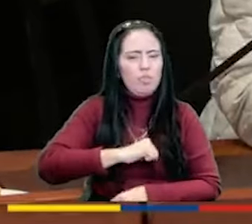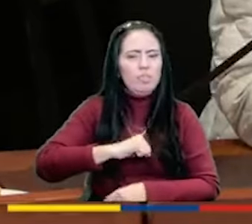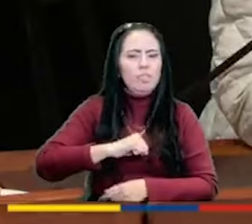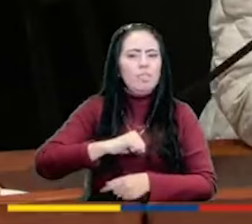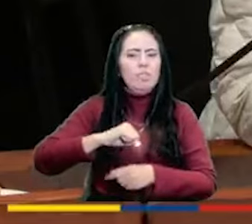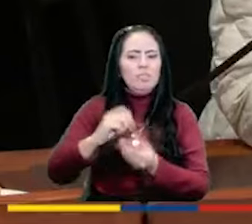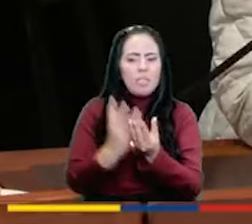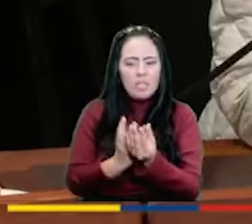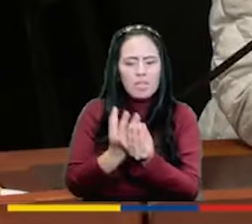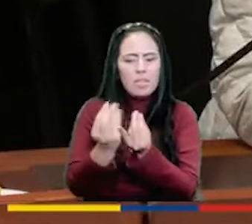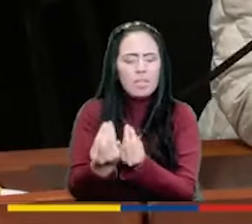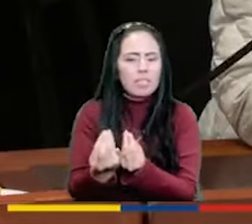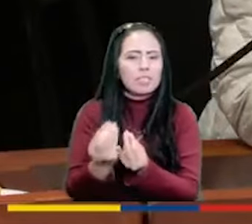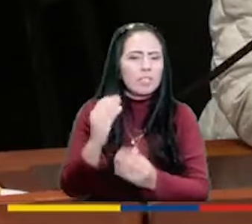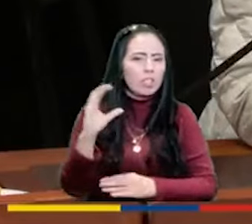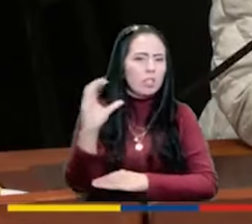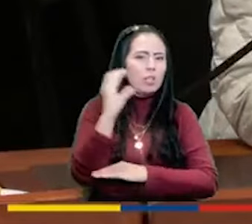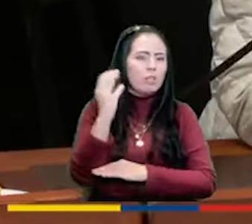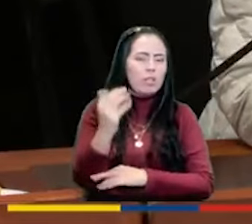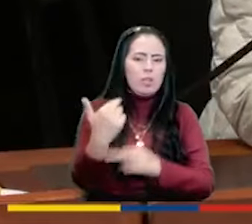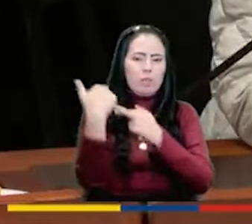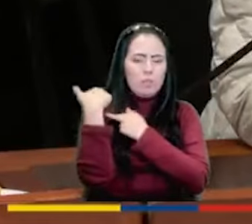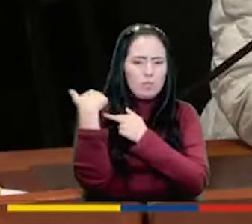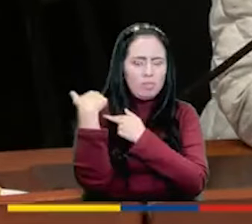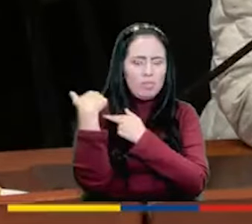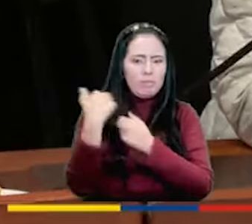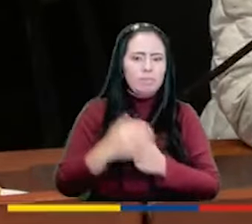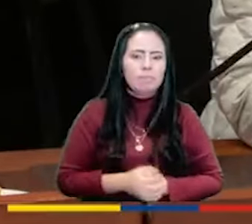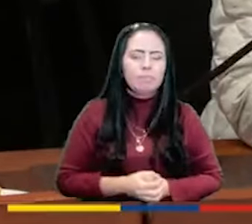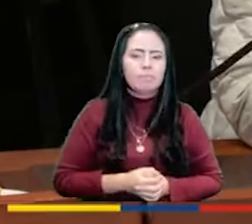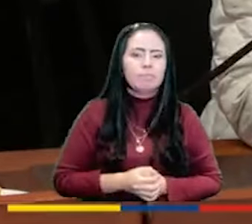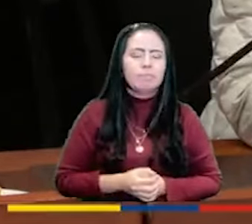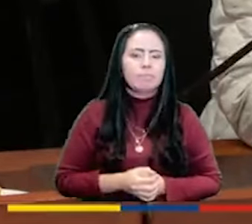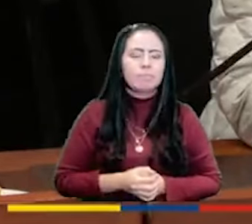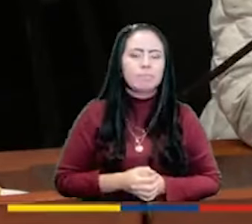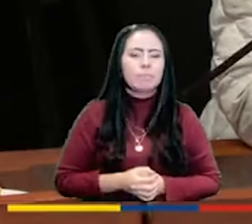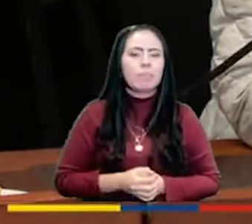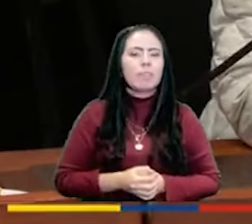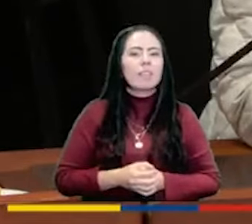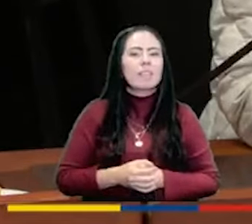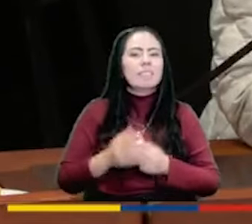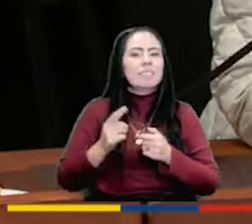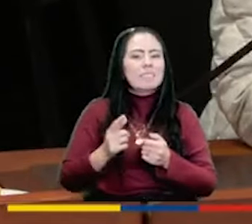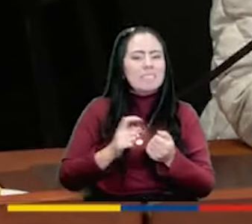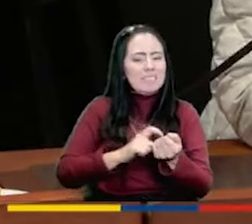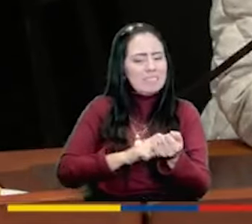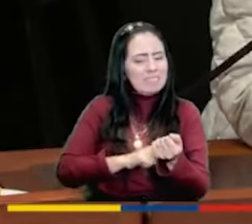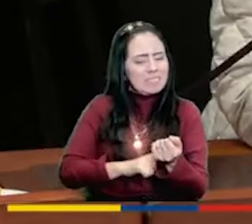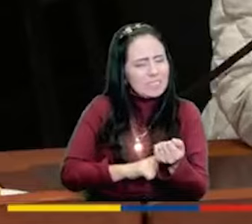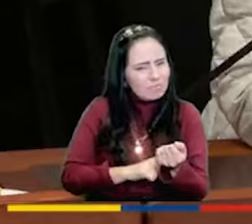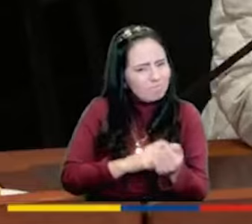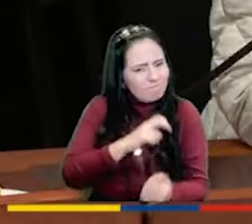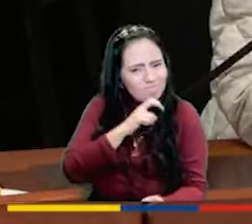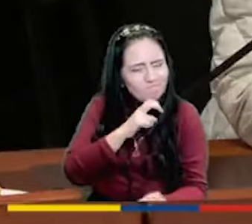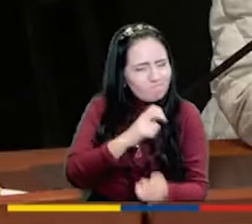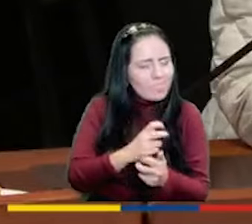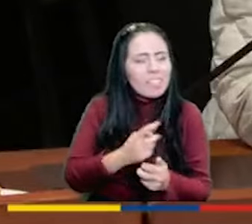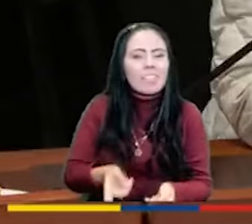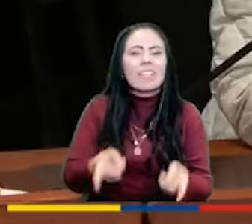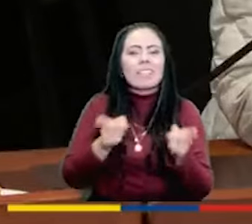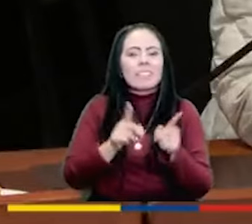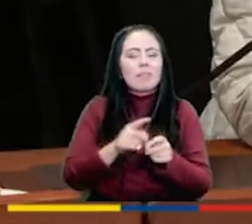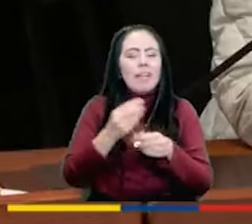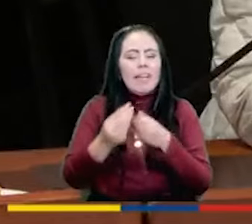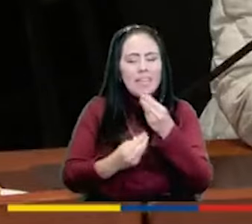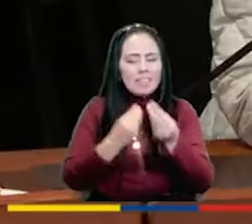este país es una responsabilidad. El sesgo racial también hace